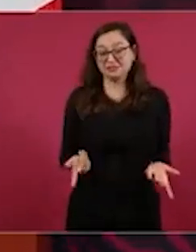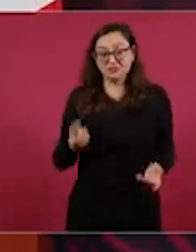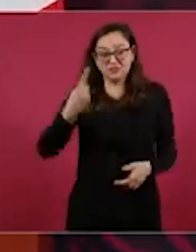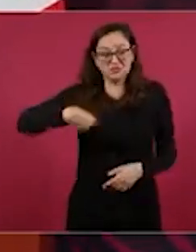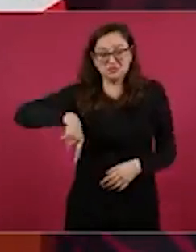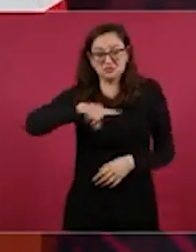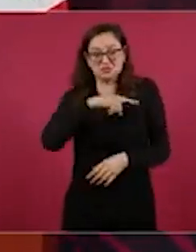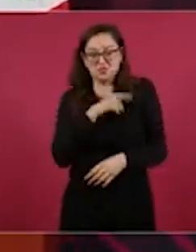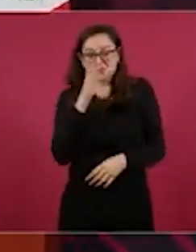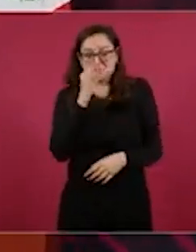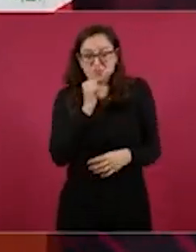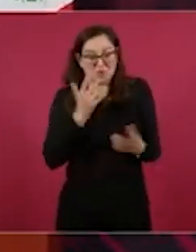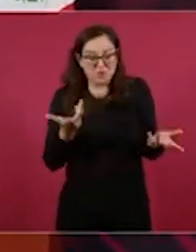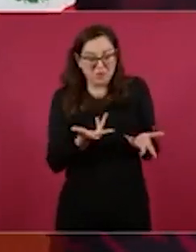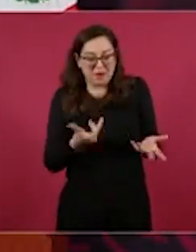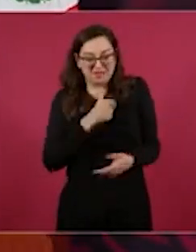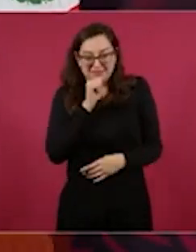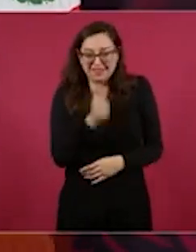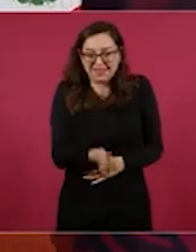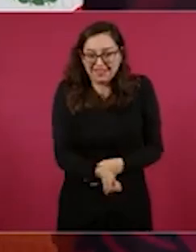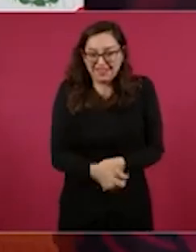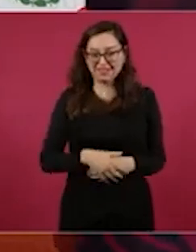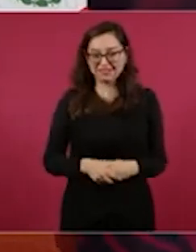a exponer la vida de